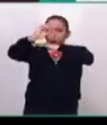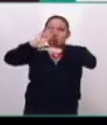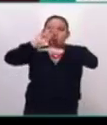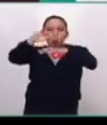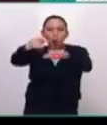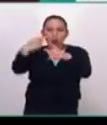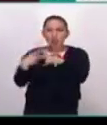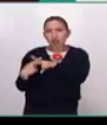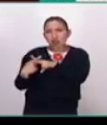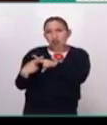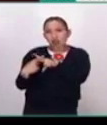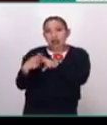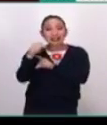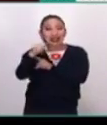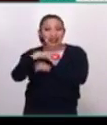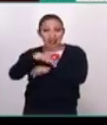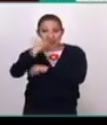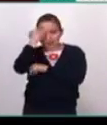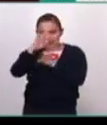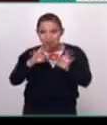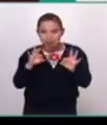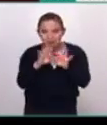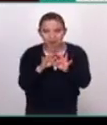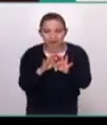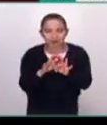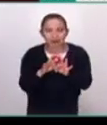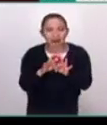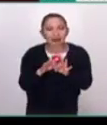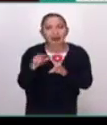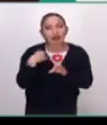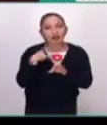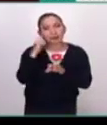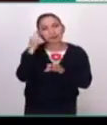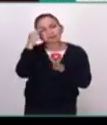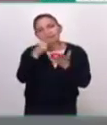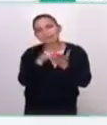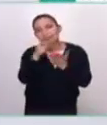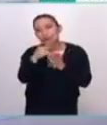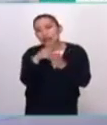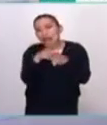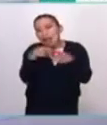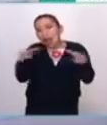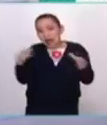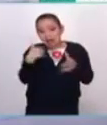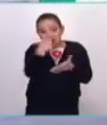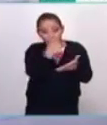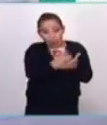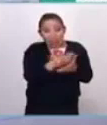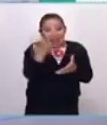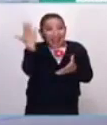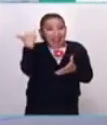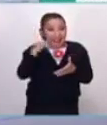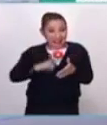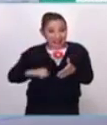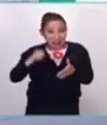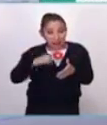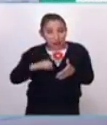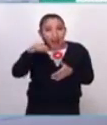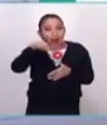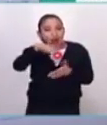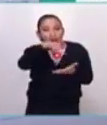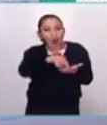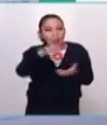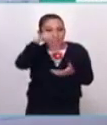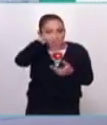astronómico, matemático. Y aquí viene una idea muy importante, que hemos considerado que las grandes civilizaciones en México, pues que están en la